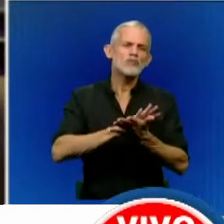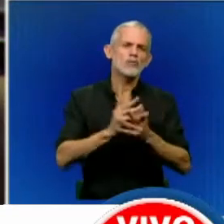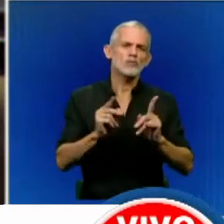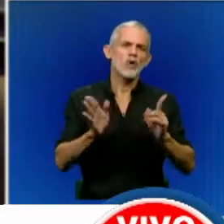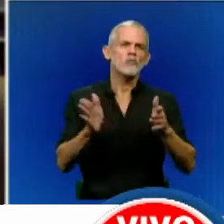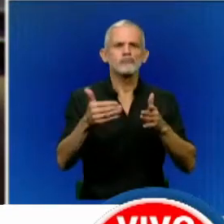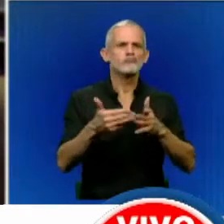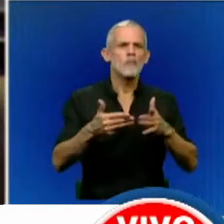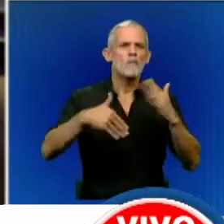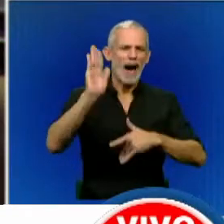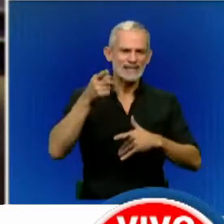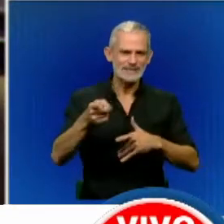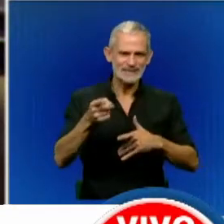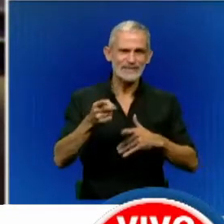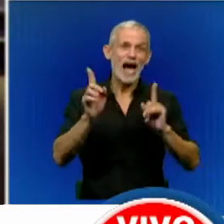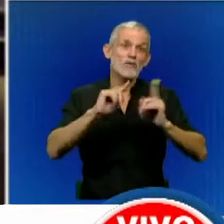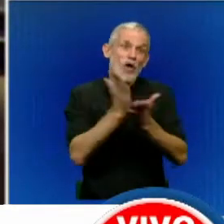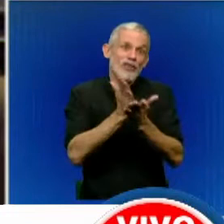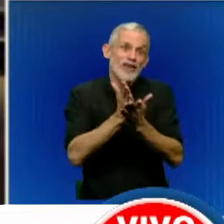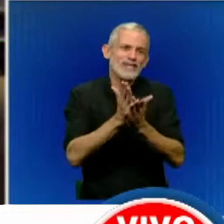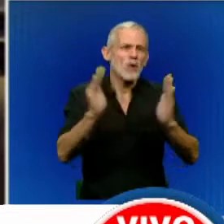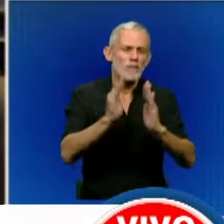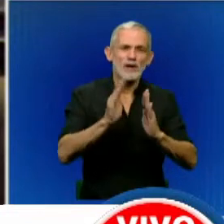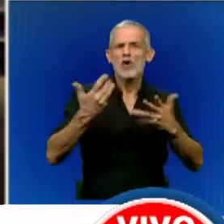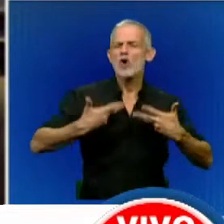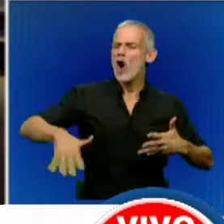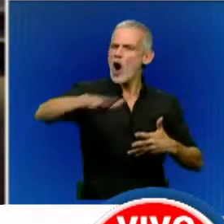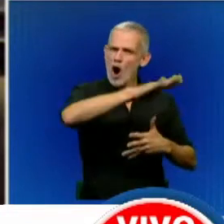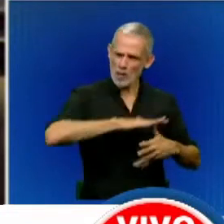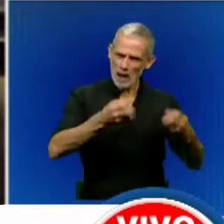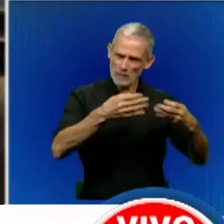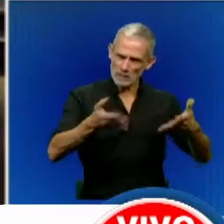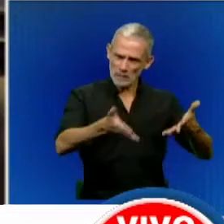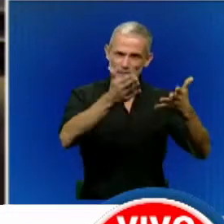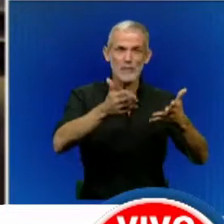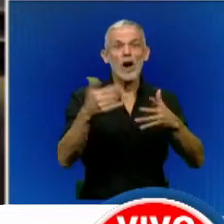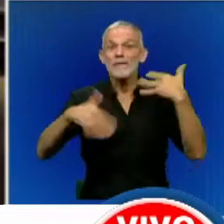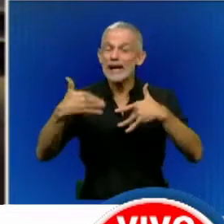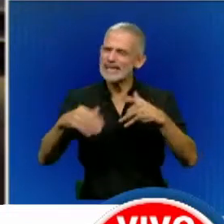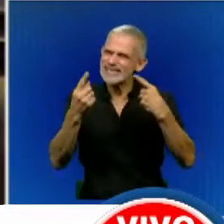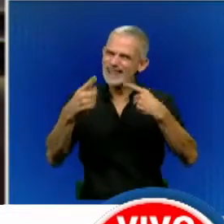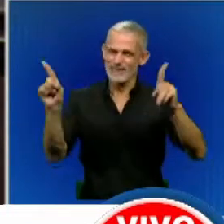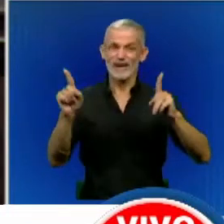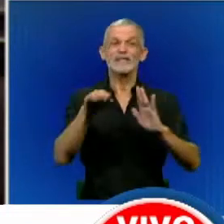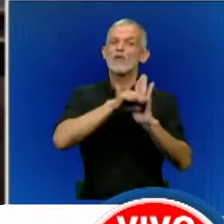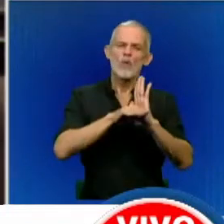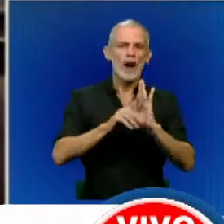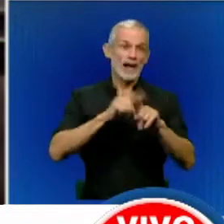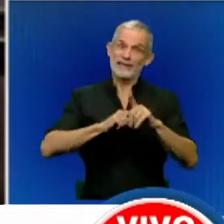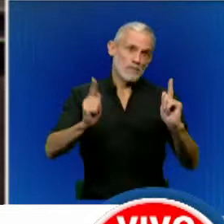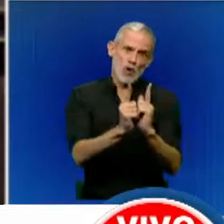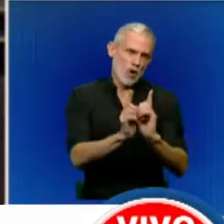restricción más intensa de algunos derechos que en épocas de normalidad. Pero las condiciones son tiempo